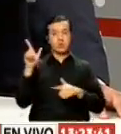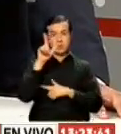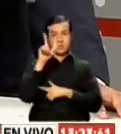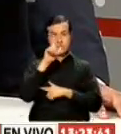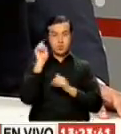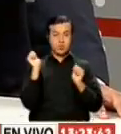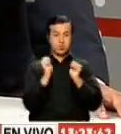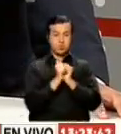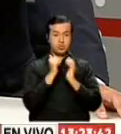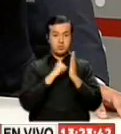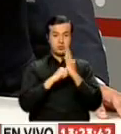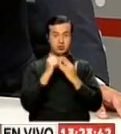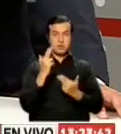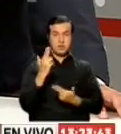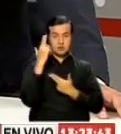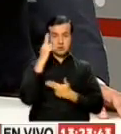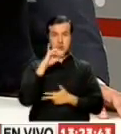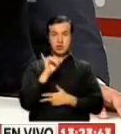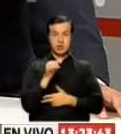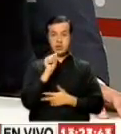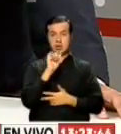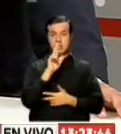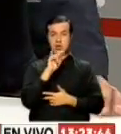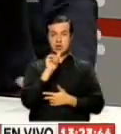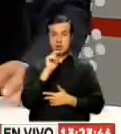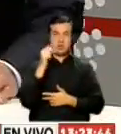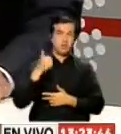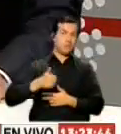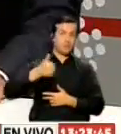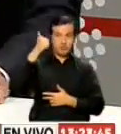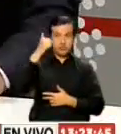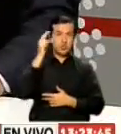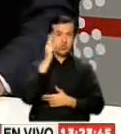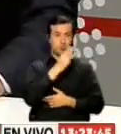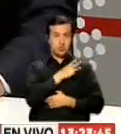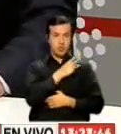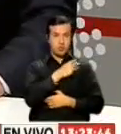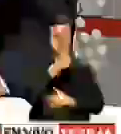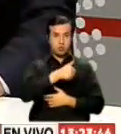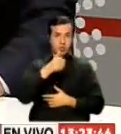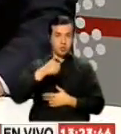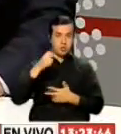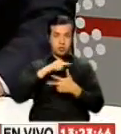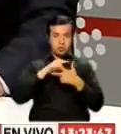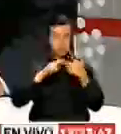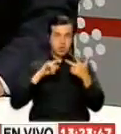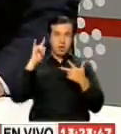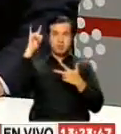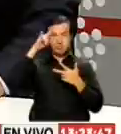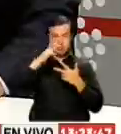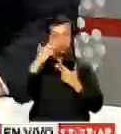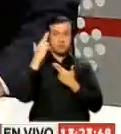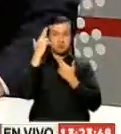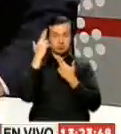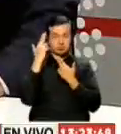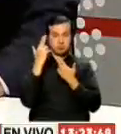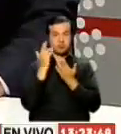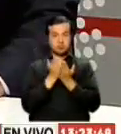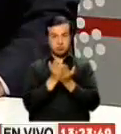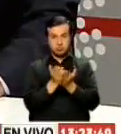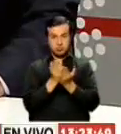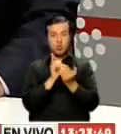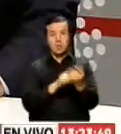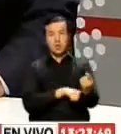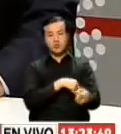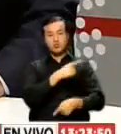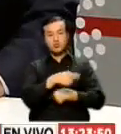junto al ministro de Defensa Osvaldo Jarrín, el jefe del Comando Conjunto y los comandantes de las 3 ramas de las Fuerzas Armadas formaron parte de la